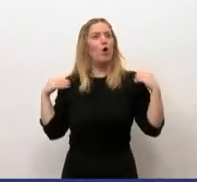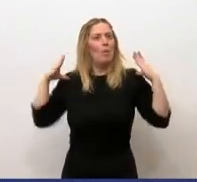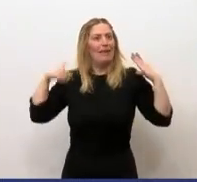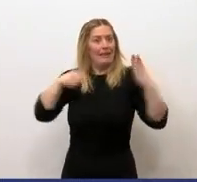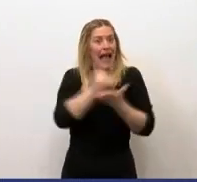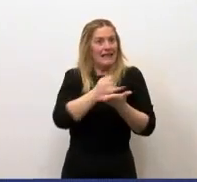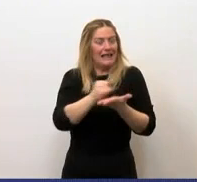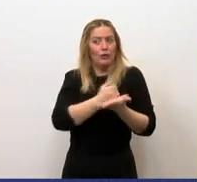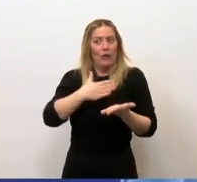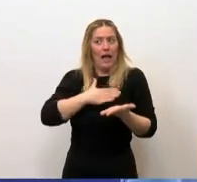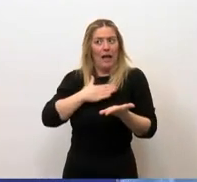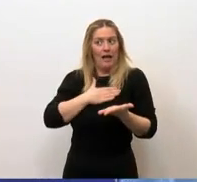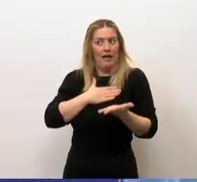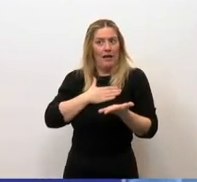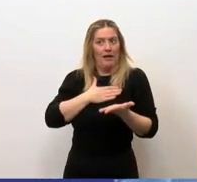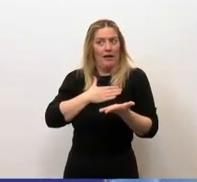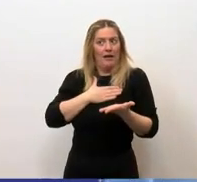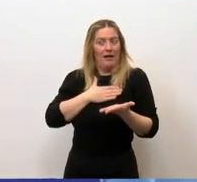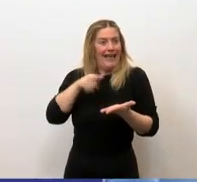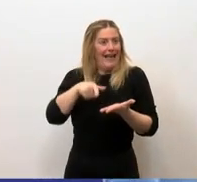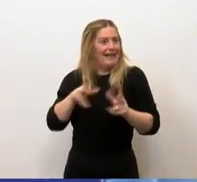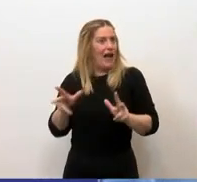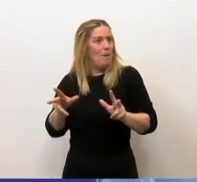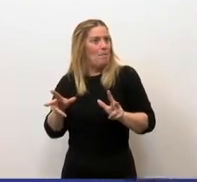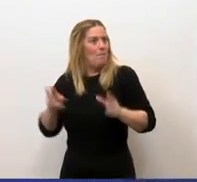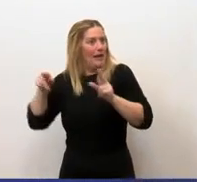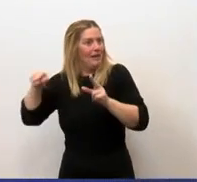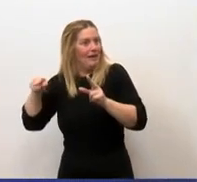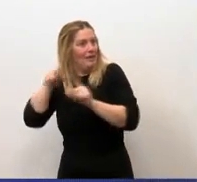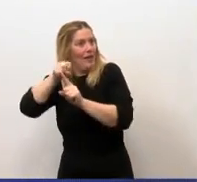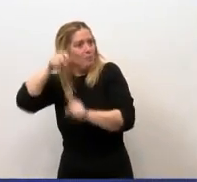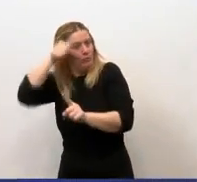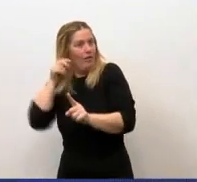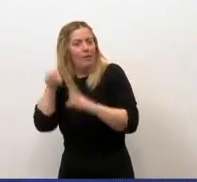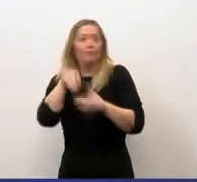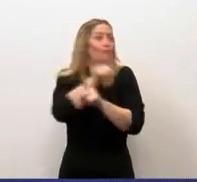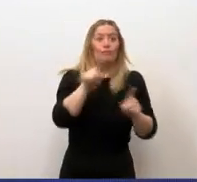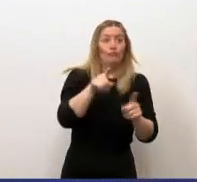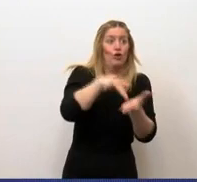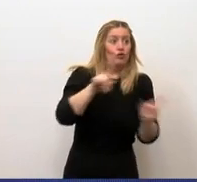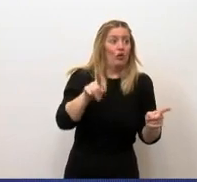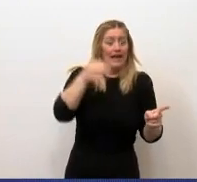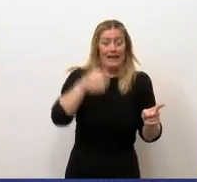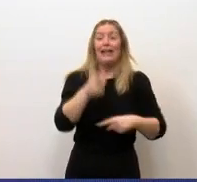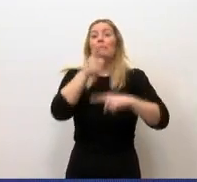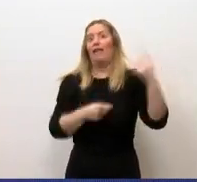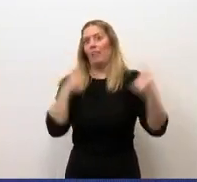no es esta parte. Yo tengo que explicar cuántica. Si me paso la mitad del ejercicio